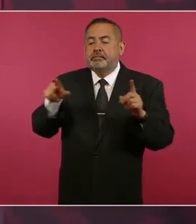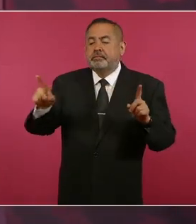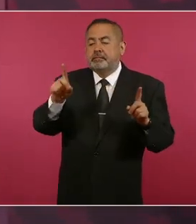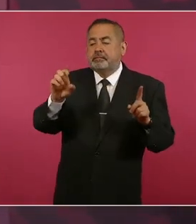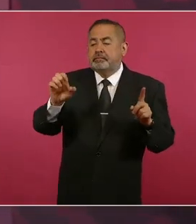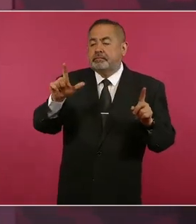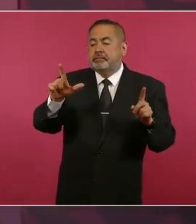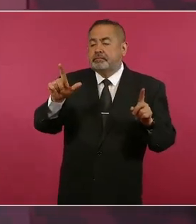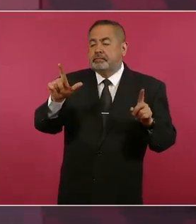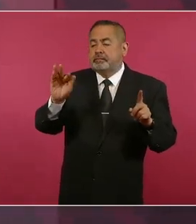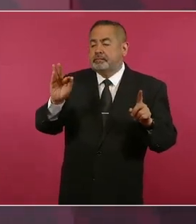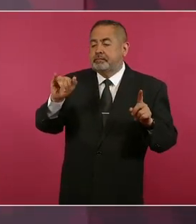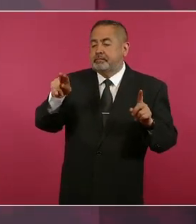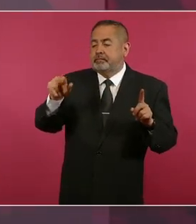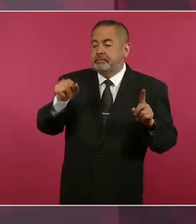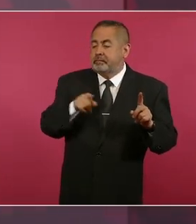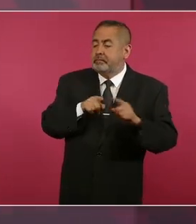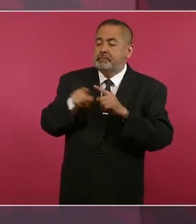Delfina,